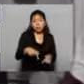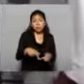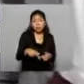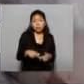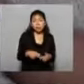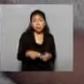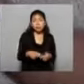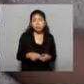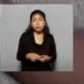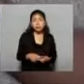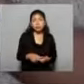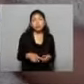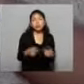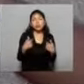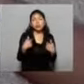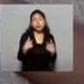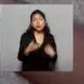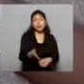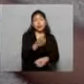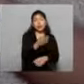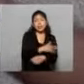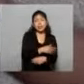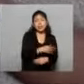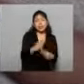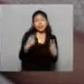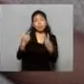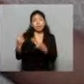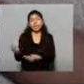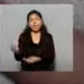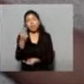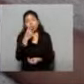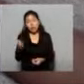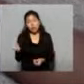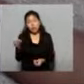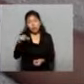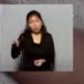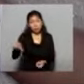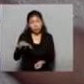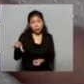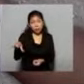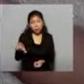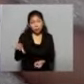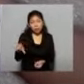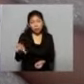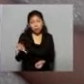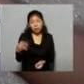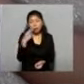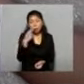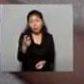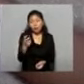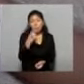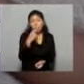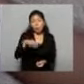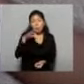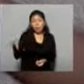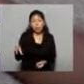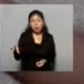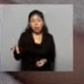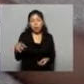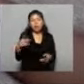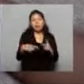del lado de Bolivia, ¿no es cierto? Porque de ahí se trae la mercadería que traemos nosotros. No tan solo Ledesma, toda la provincia, Jujuy,